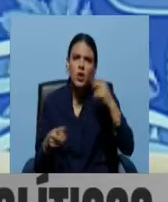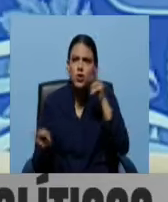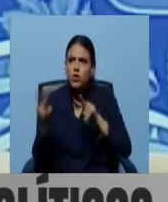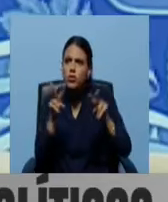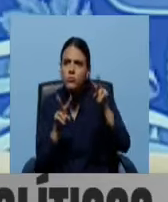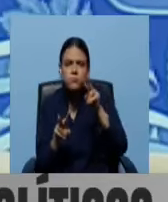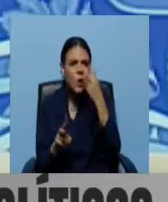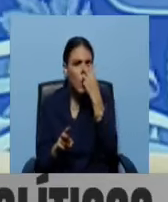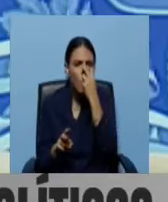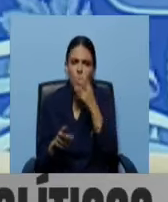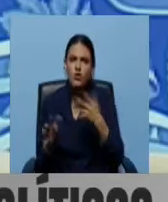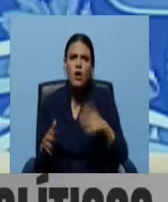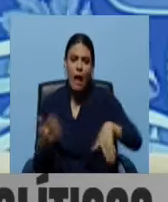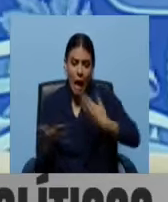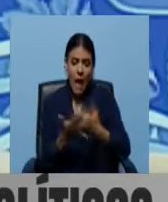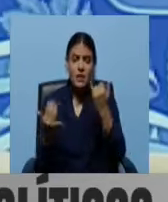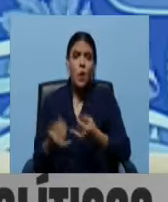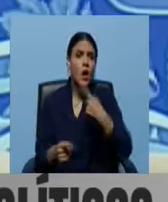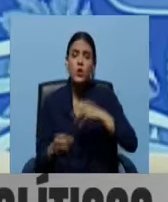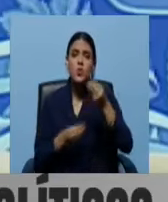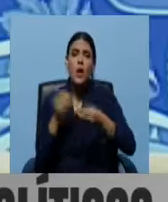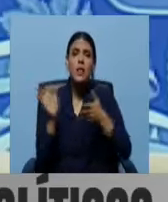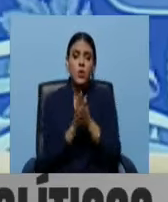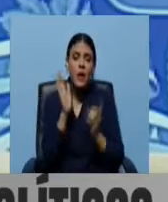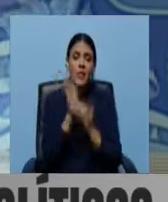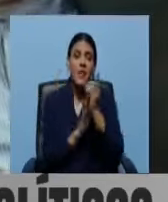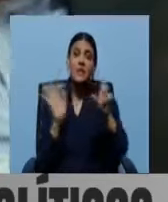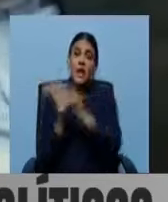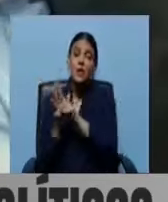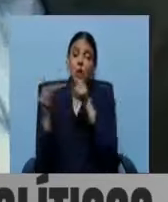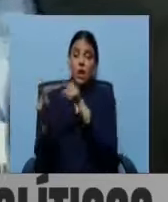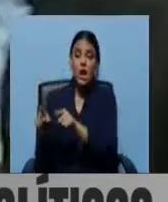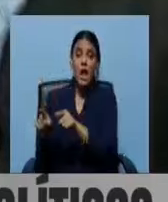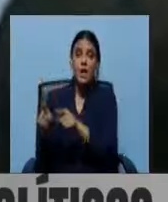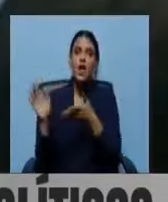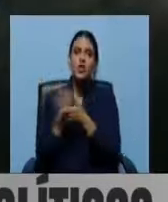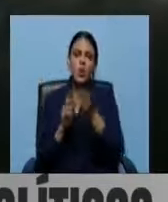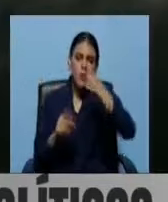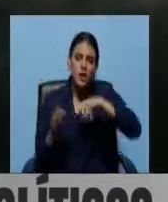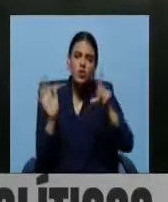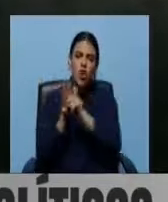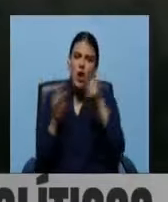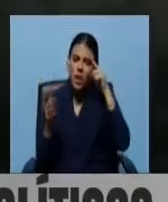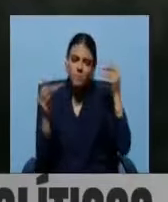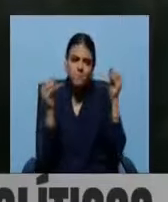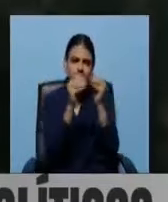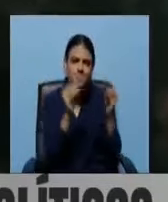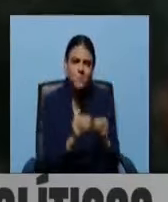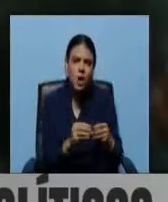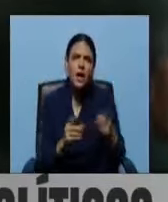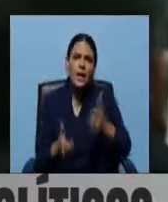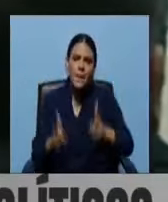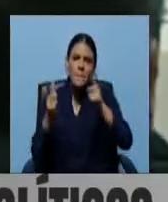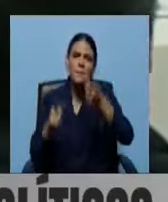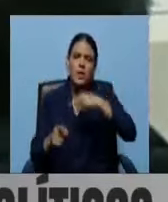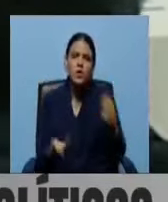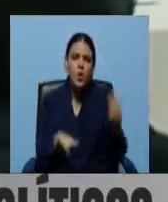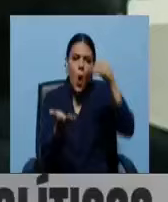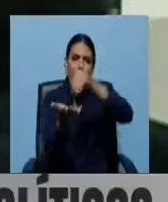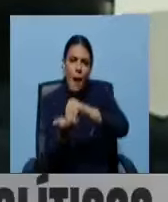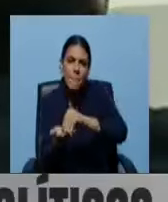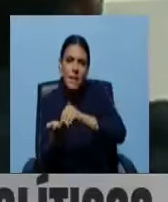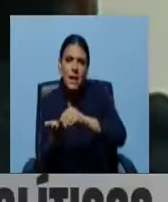curioso que hasta ahora no se haya dado un desarrollo legislativo, es decir, las leyes correspondientes que permitan la